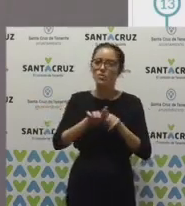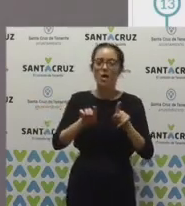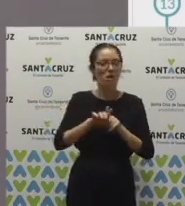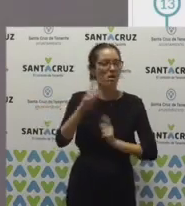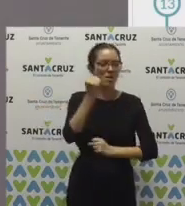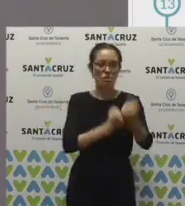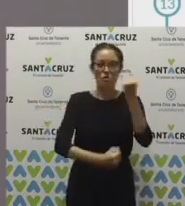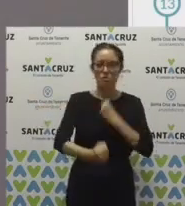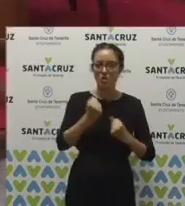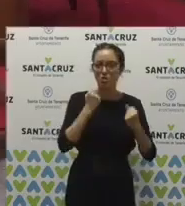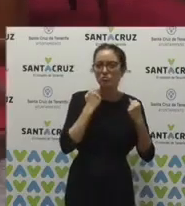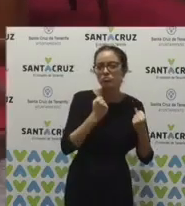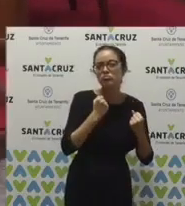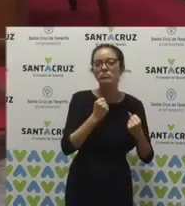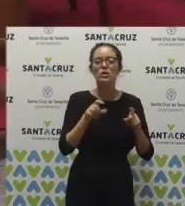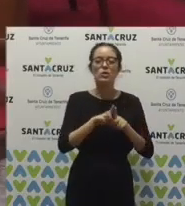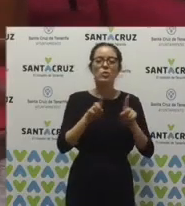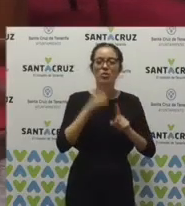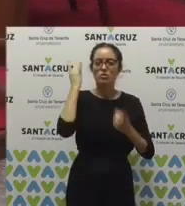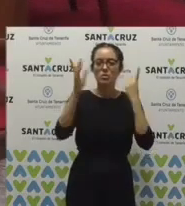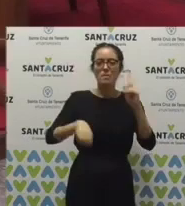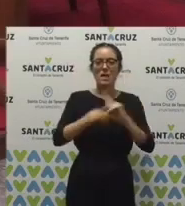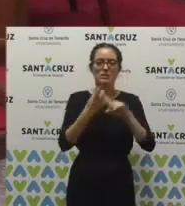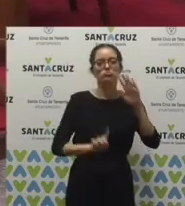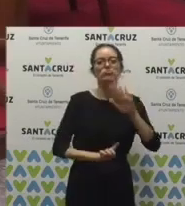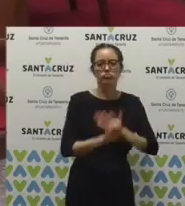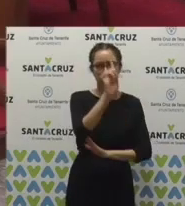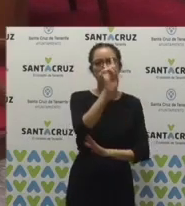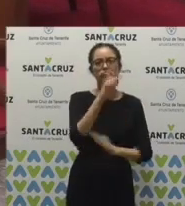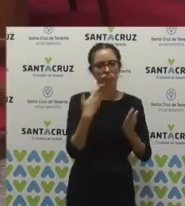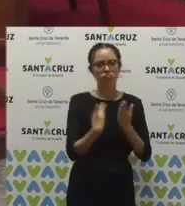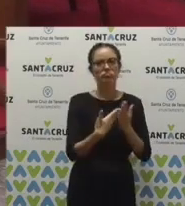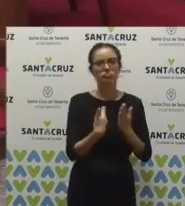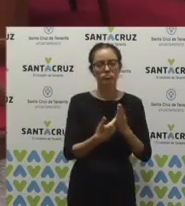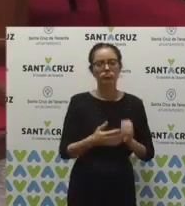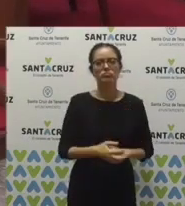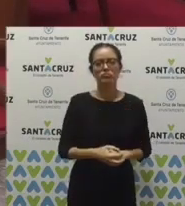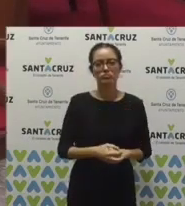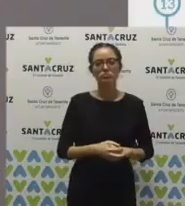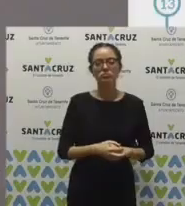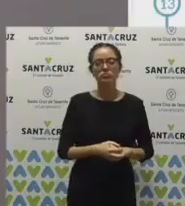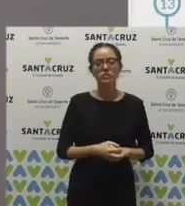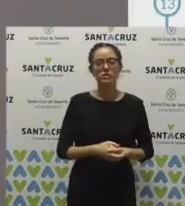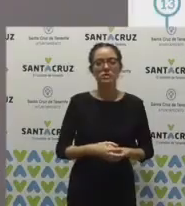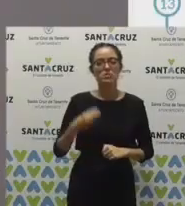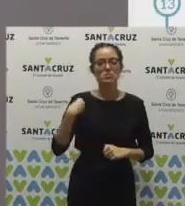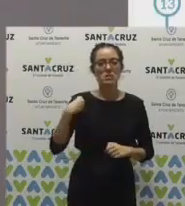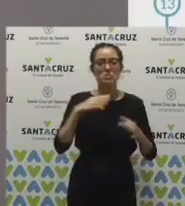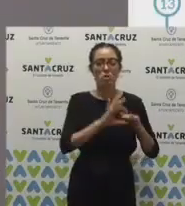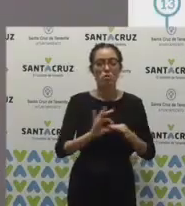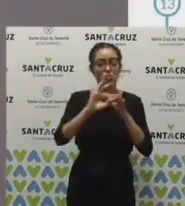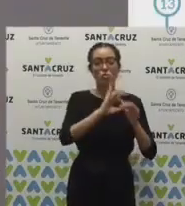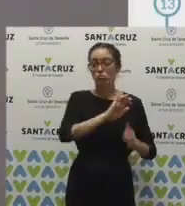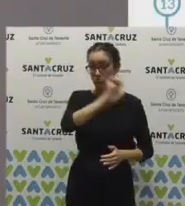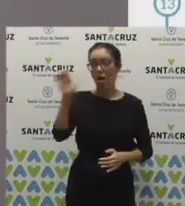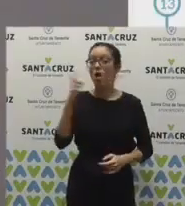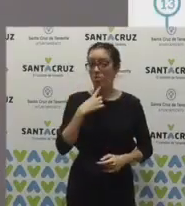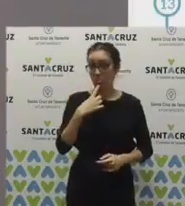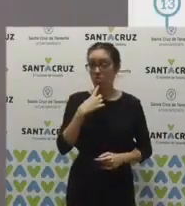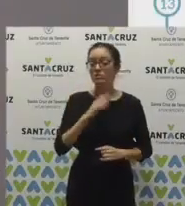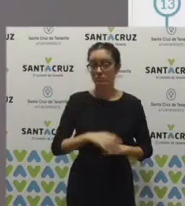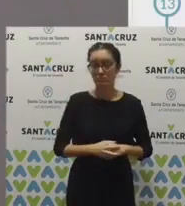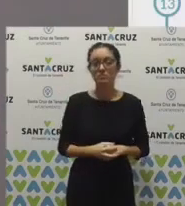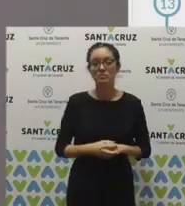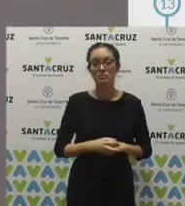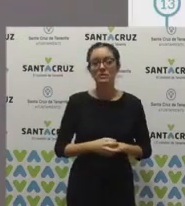gran potencial para la innovación y el crecimiento definición que hace la unión la propia unión europea según